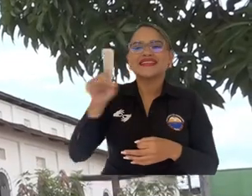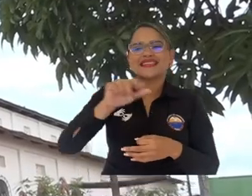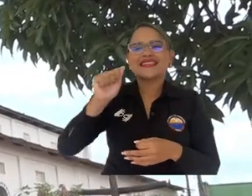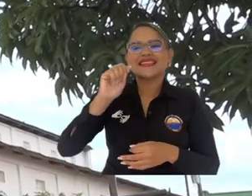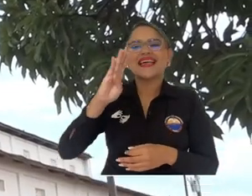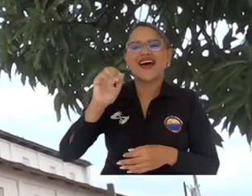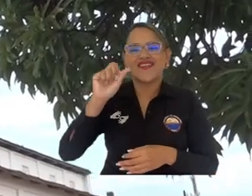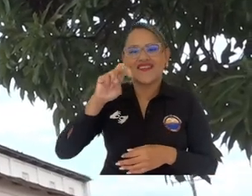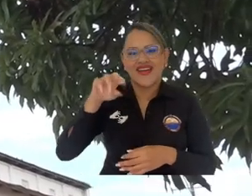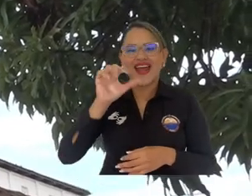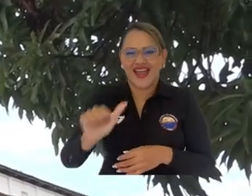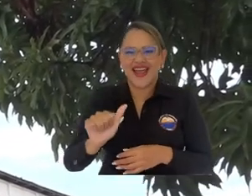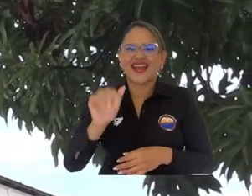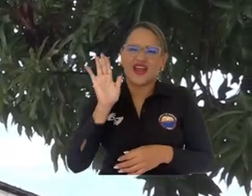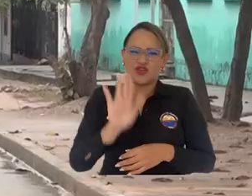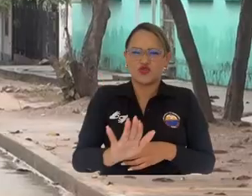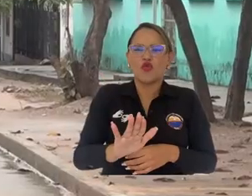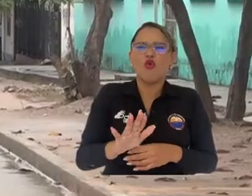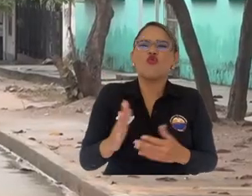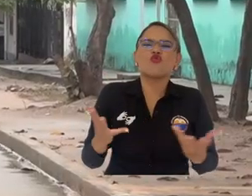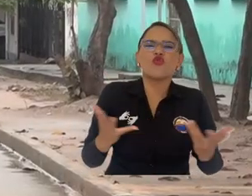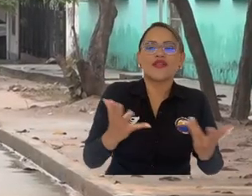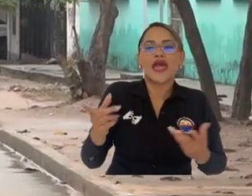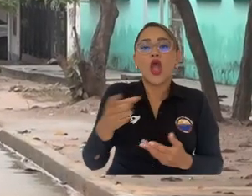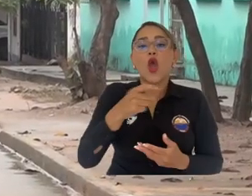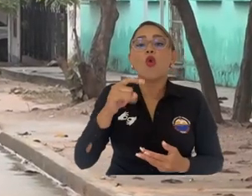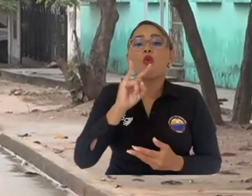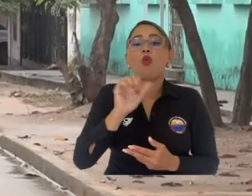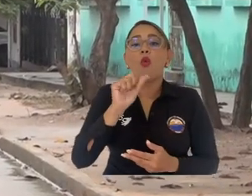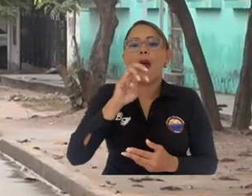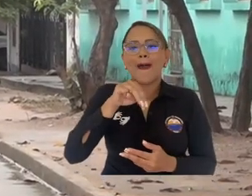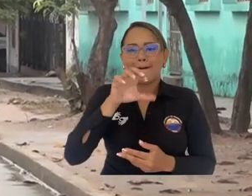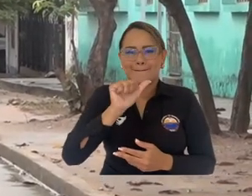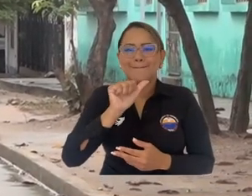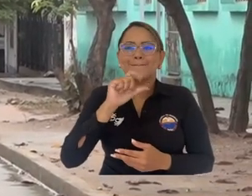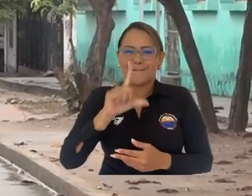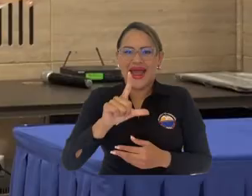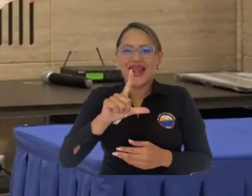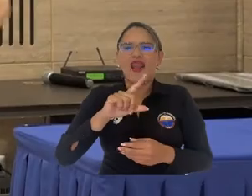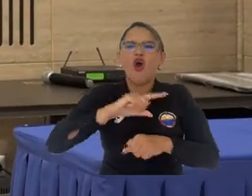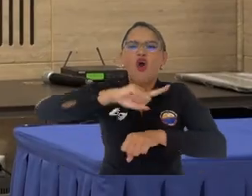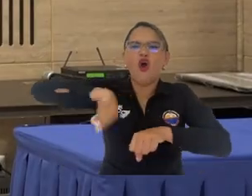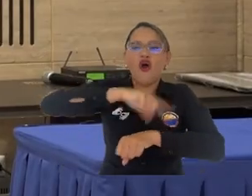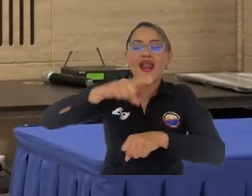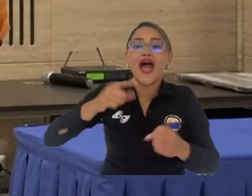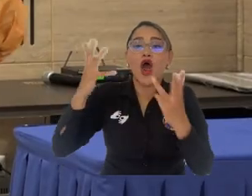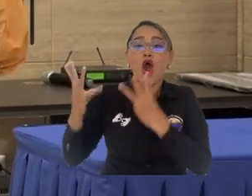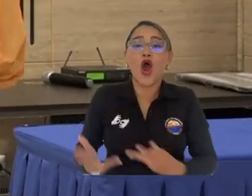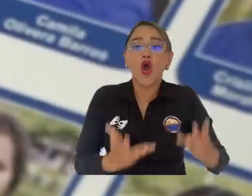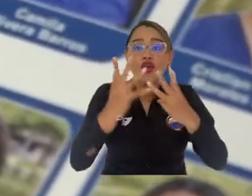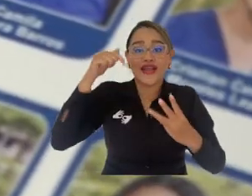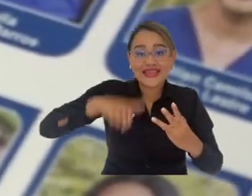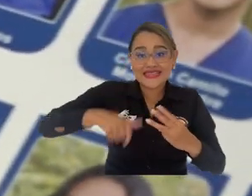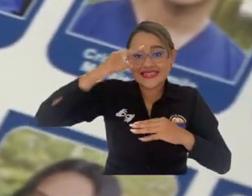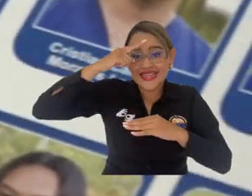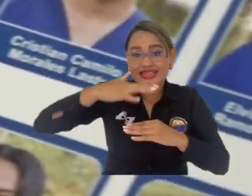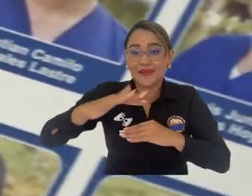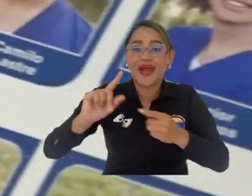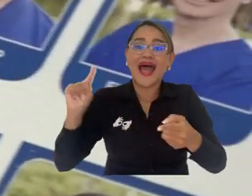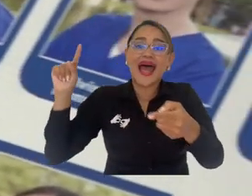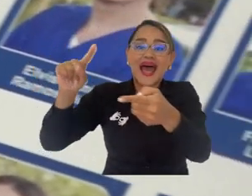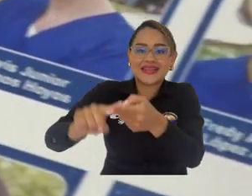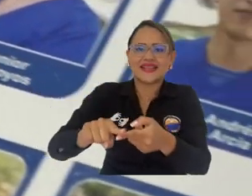Sabana de Tasajera, ubicada en el corregimiento Villanueva del municipio de Guamal, a 8 horas de Santa Marta llegó una joven de 14